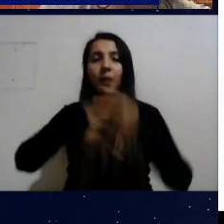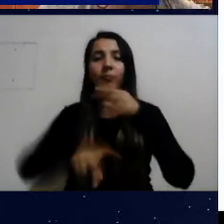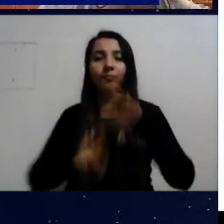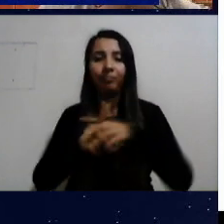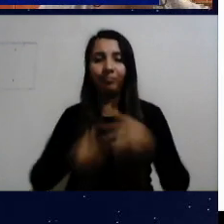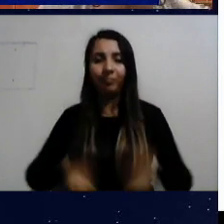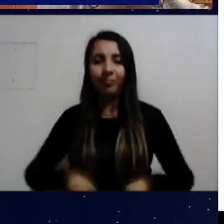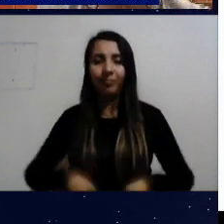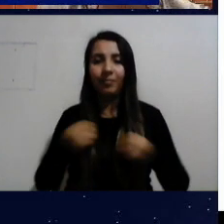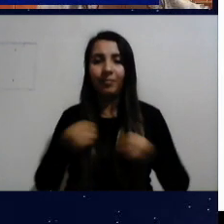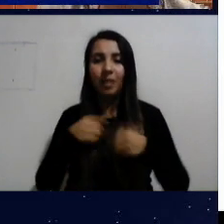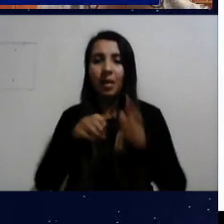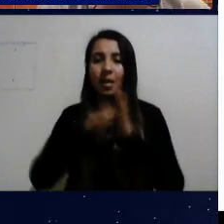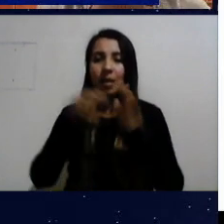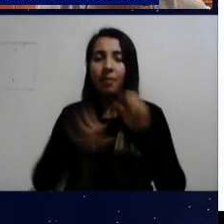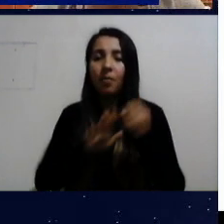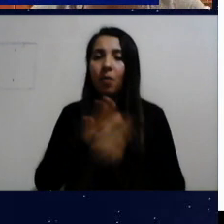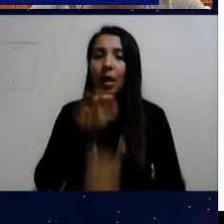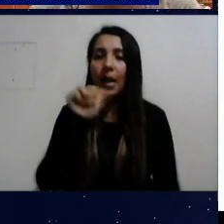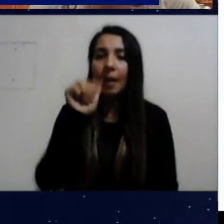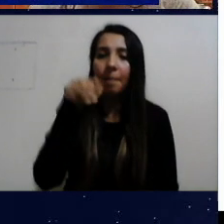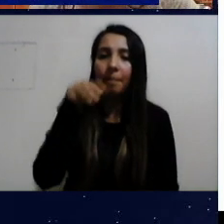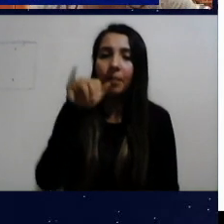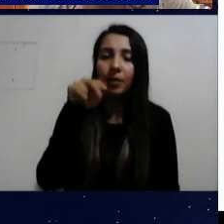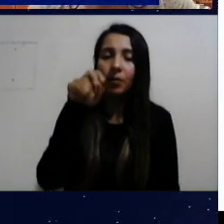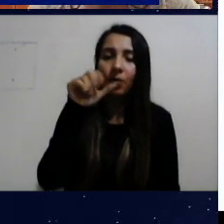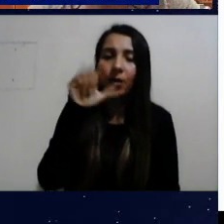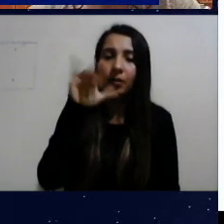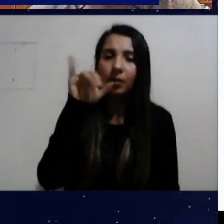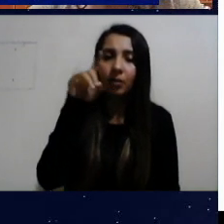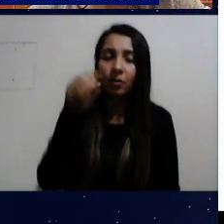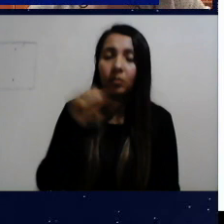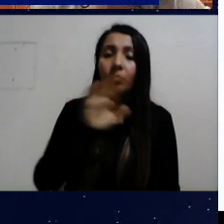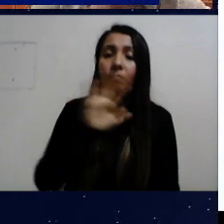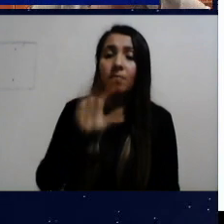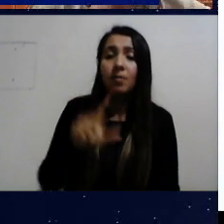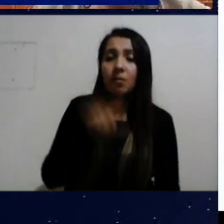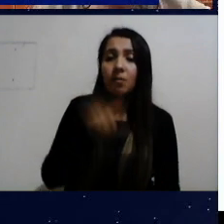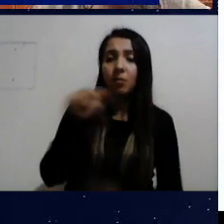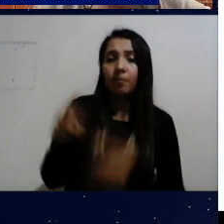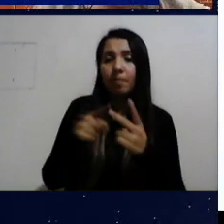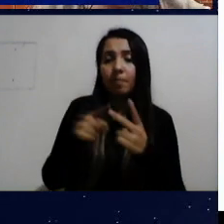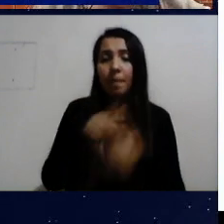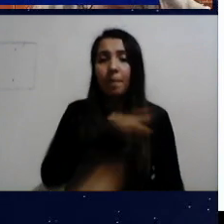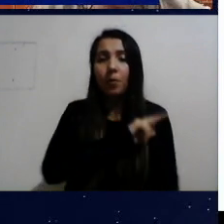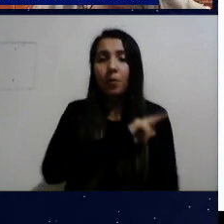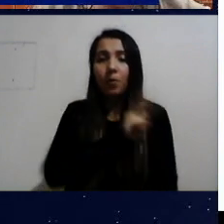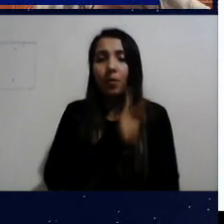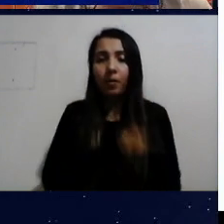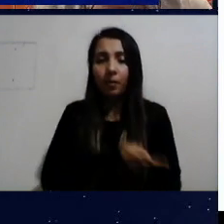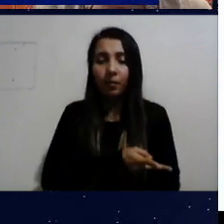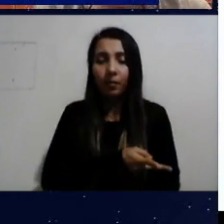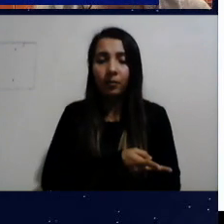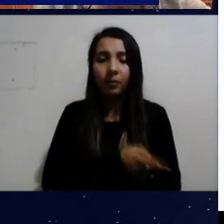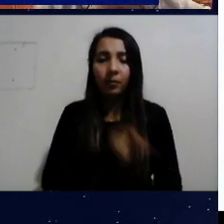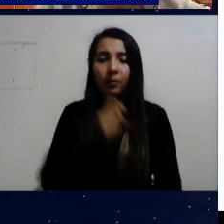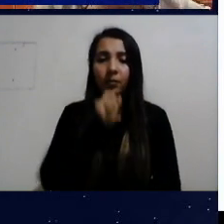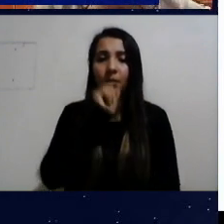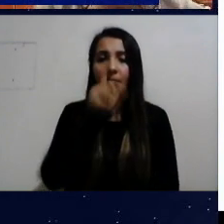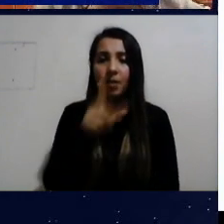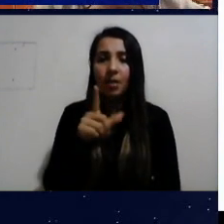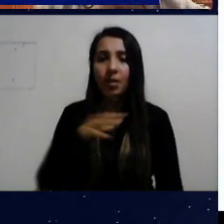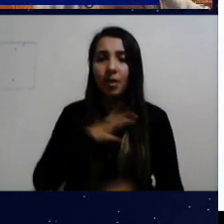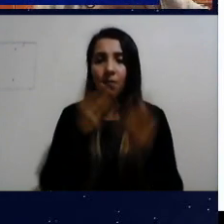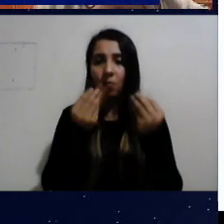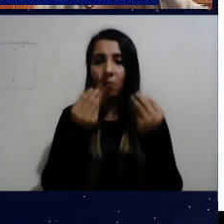sencillos serían los aminoácidos, a partir de los cuales se construyen luego las proteínas, pues se han detectado